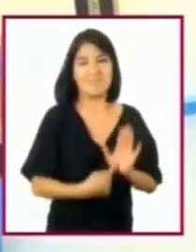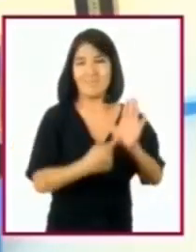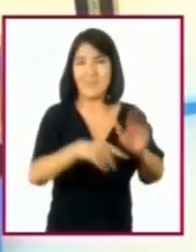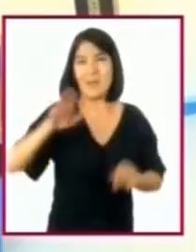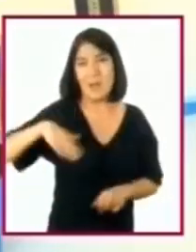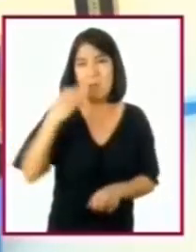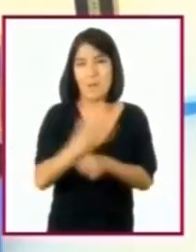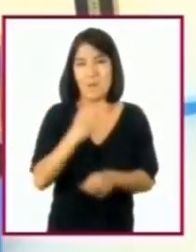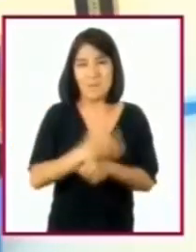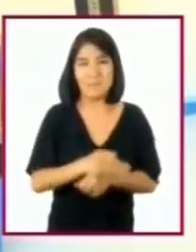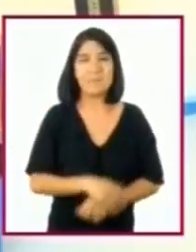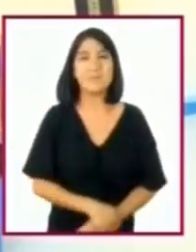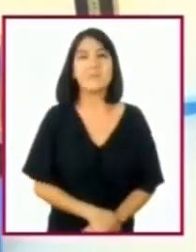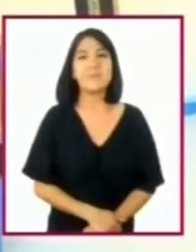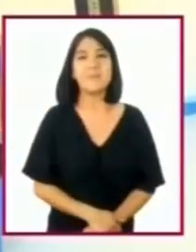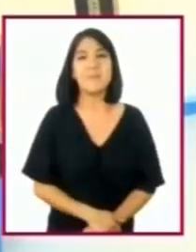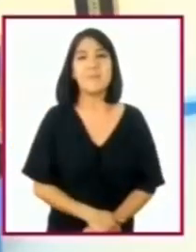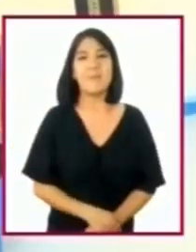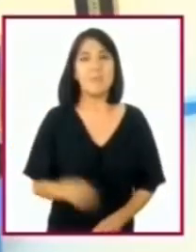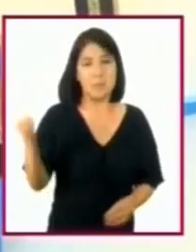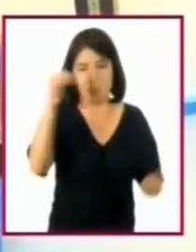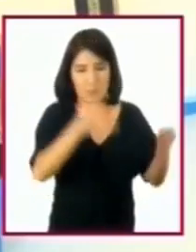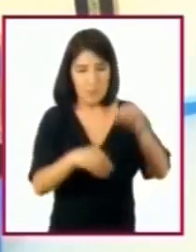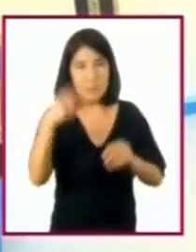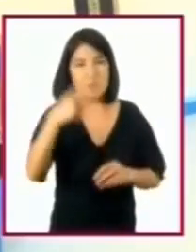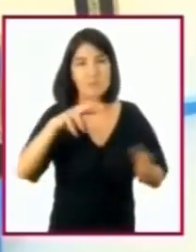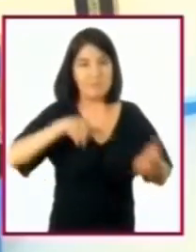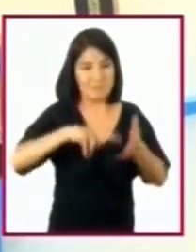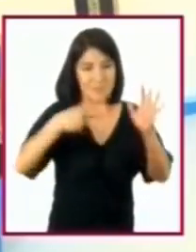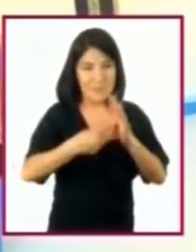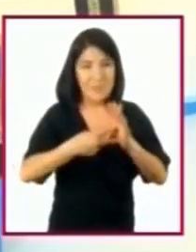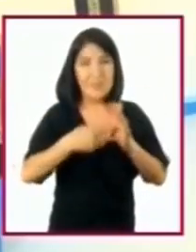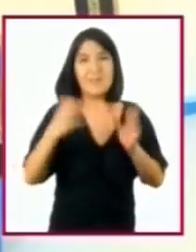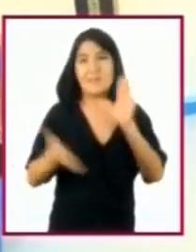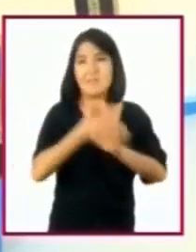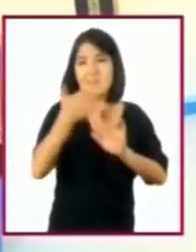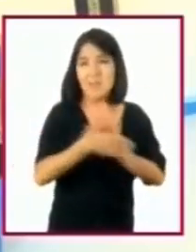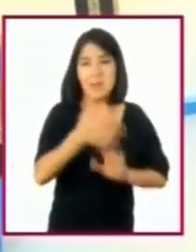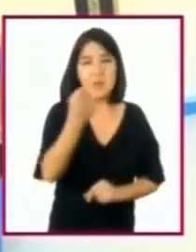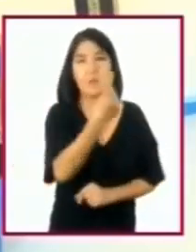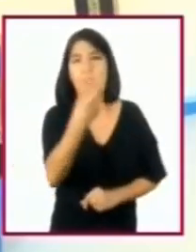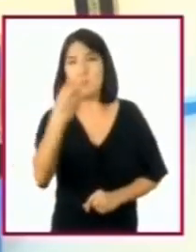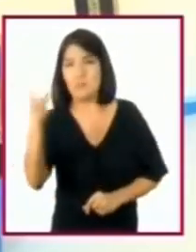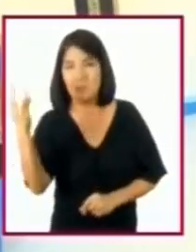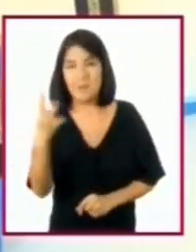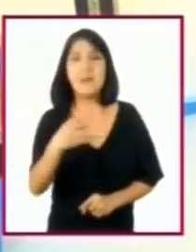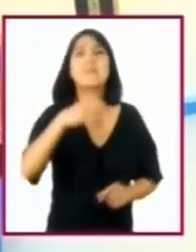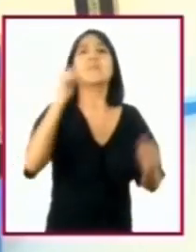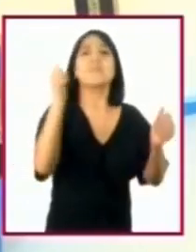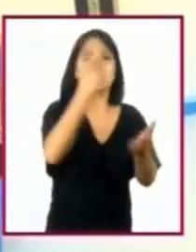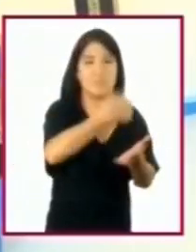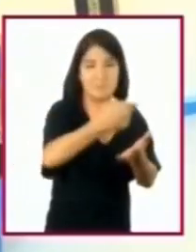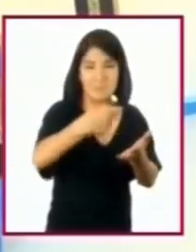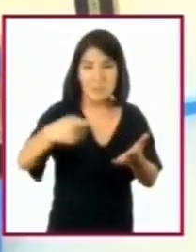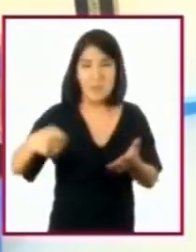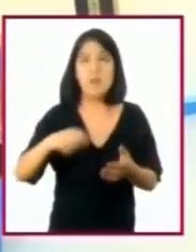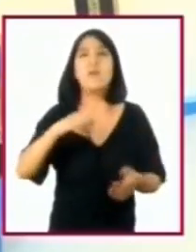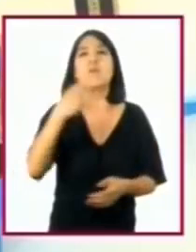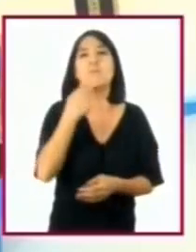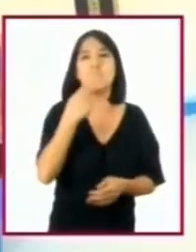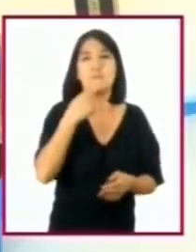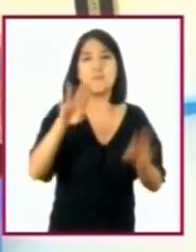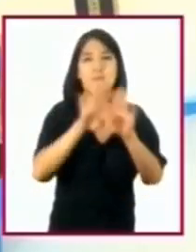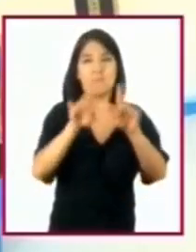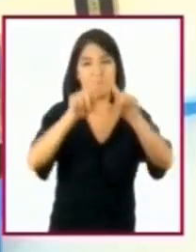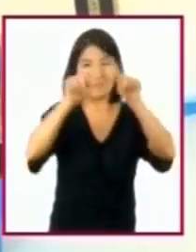anterior, como la construcción arquitectónica, la numeración, la escritura, el uso del calendario